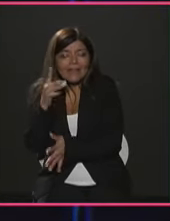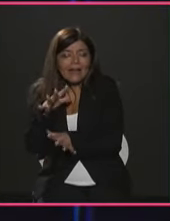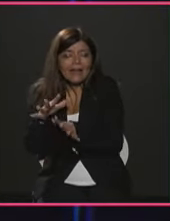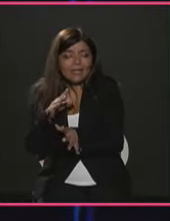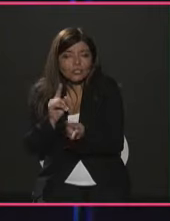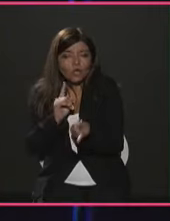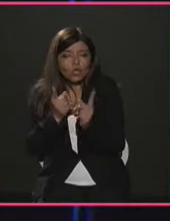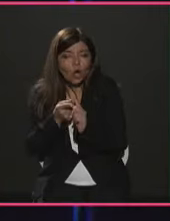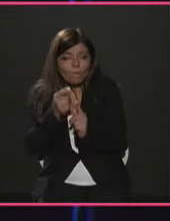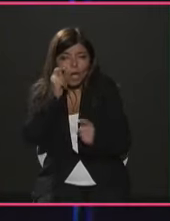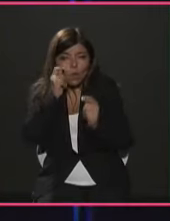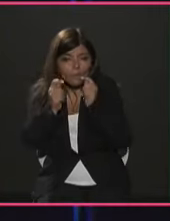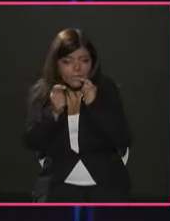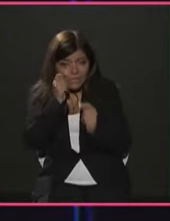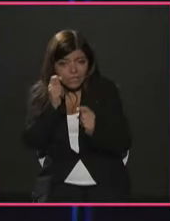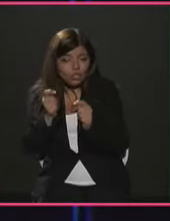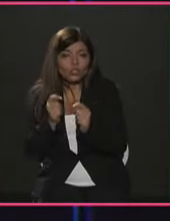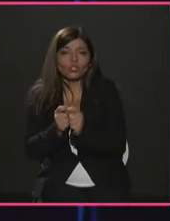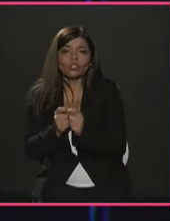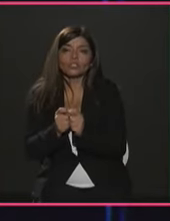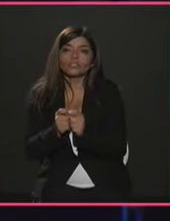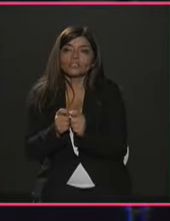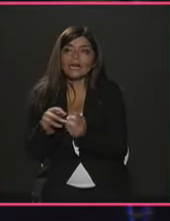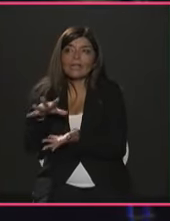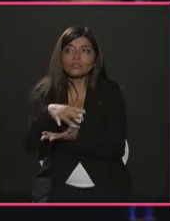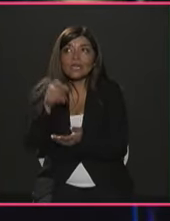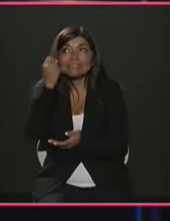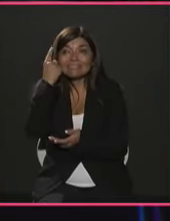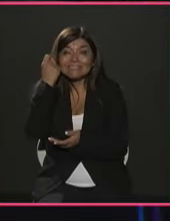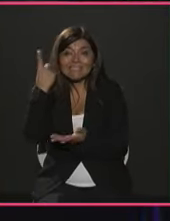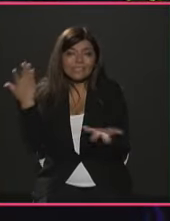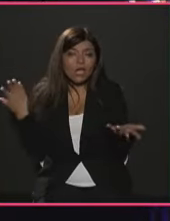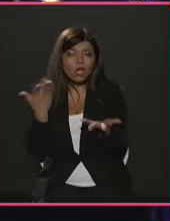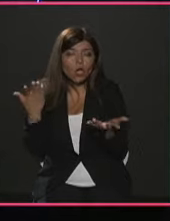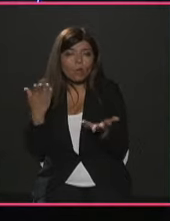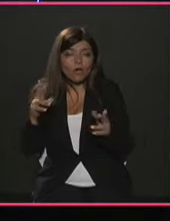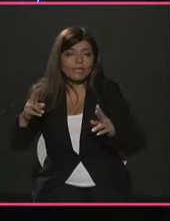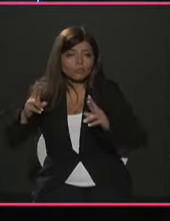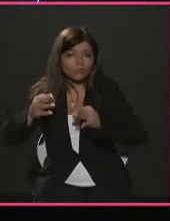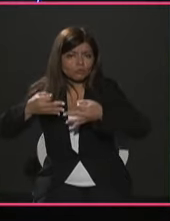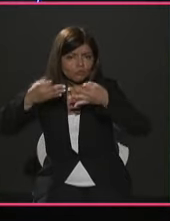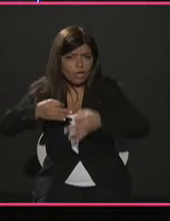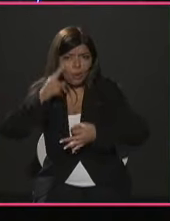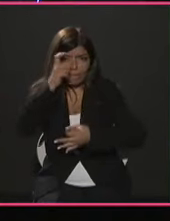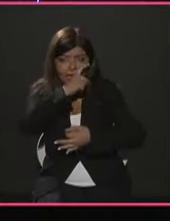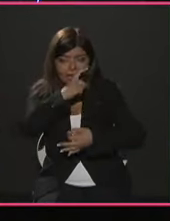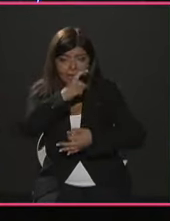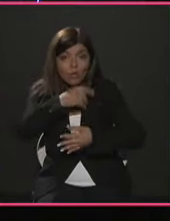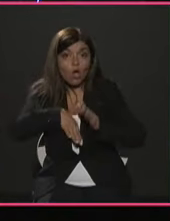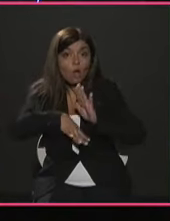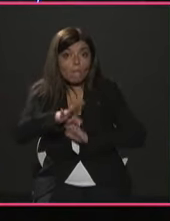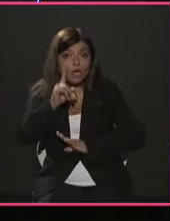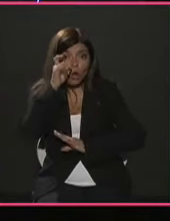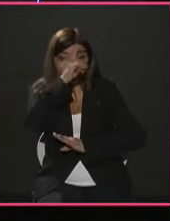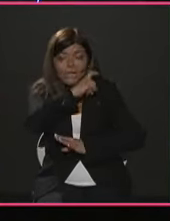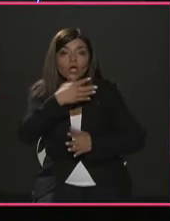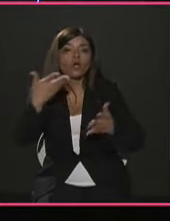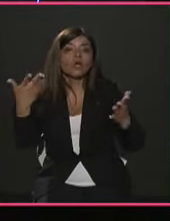los cambios los peligros eh eh que son propios digamos de una estructura compleja pero lo más